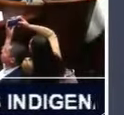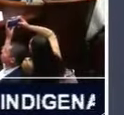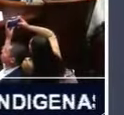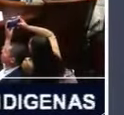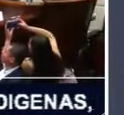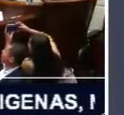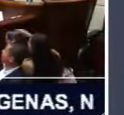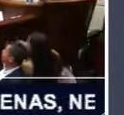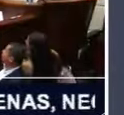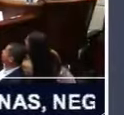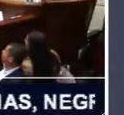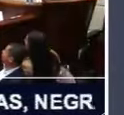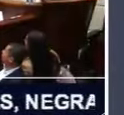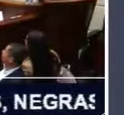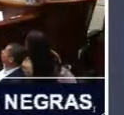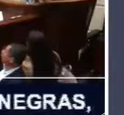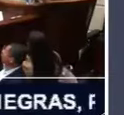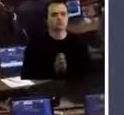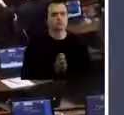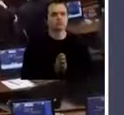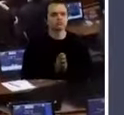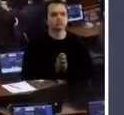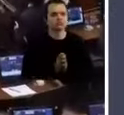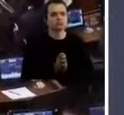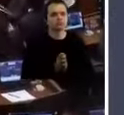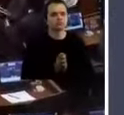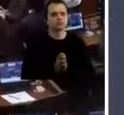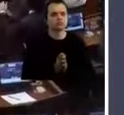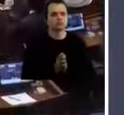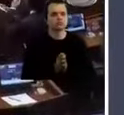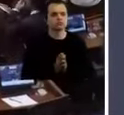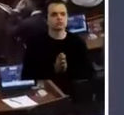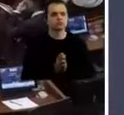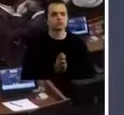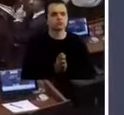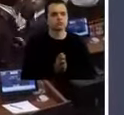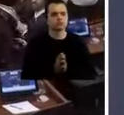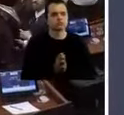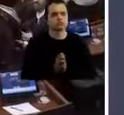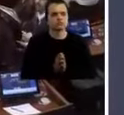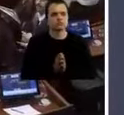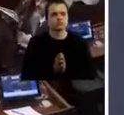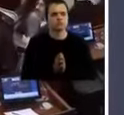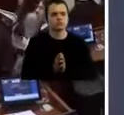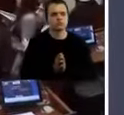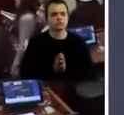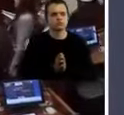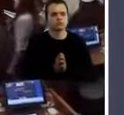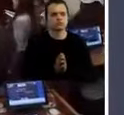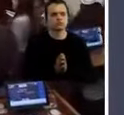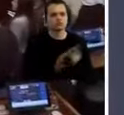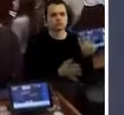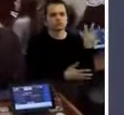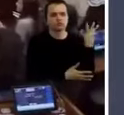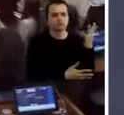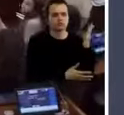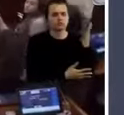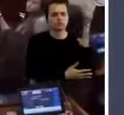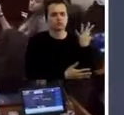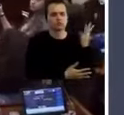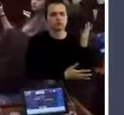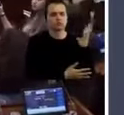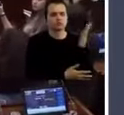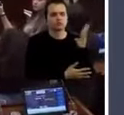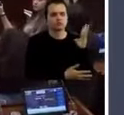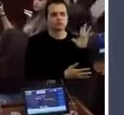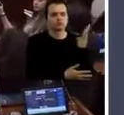les vamos a dar el derecho a la pensión y de su mesada seguiremos sacando, descontando la cotización hasta que cumplan con los